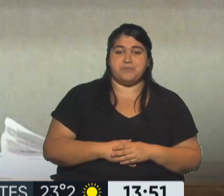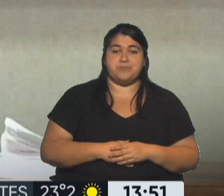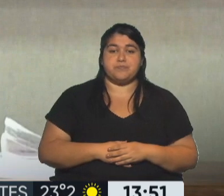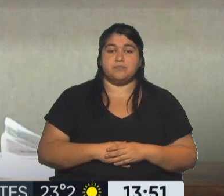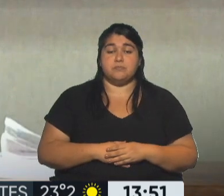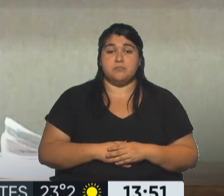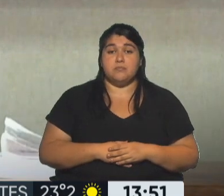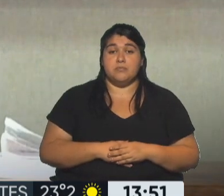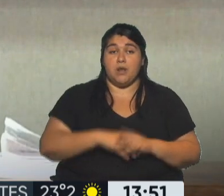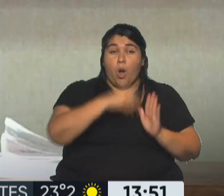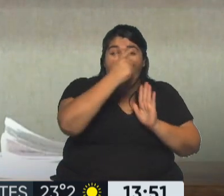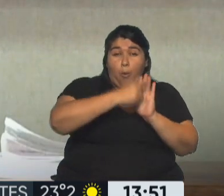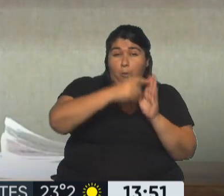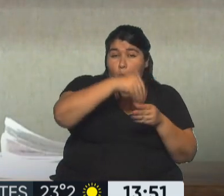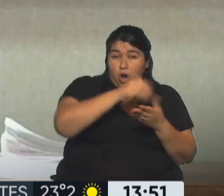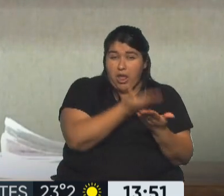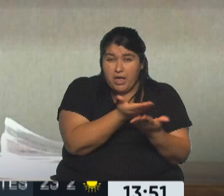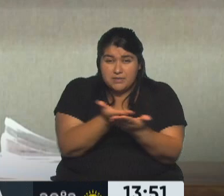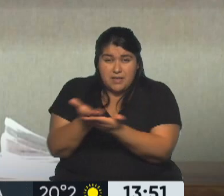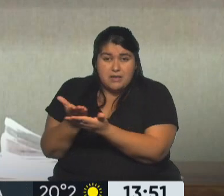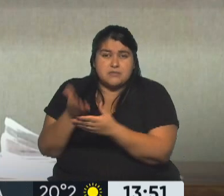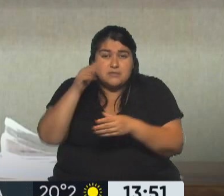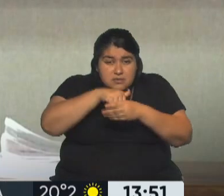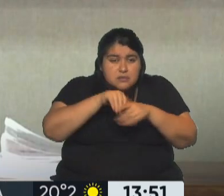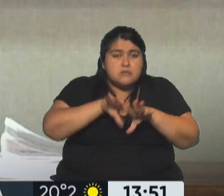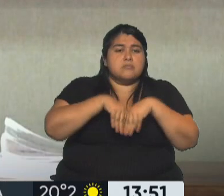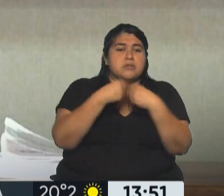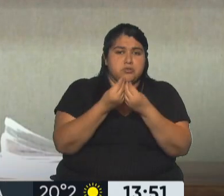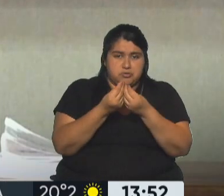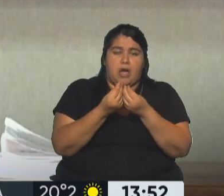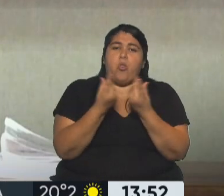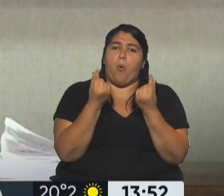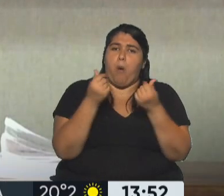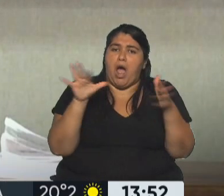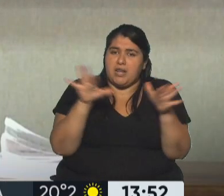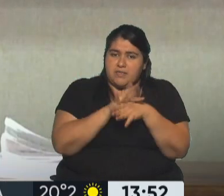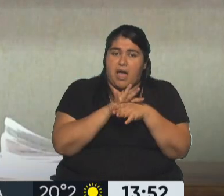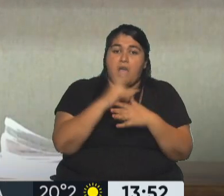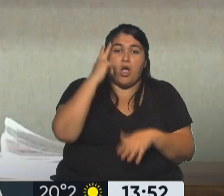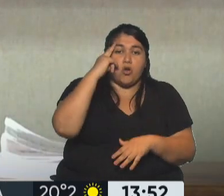Del total de boletas depositadas en las urnas, resultaron válidas el